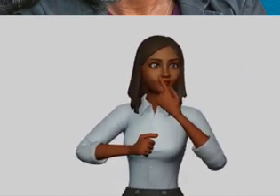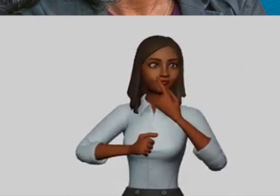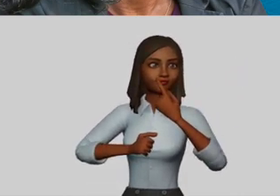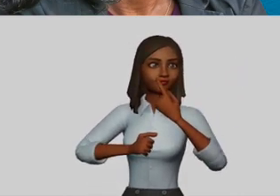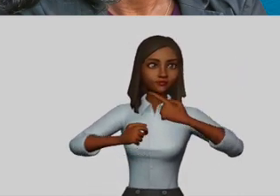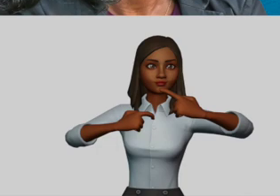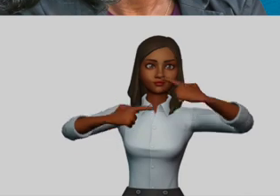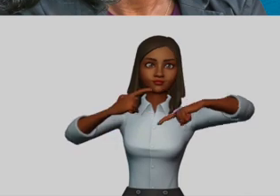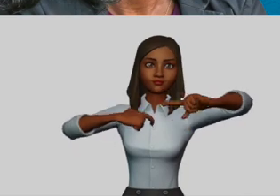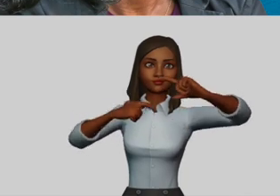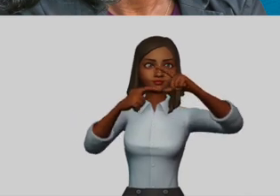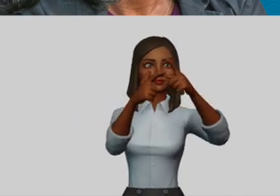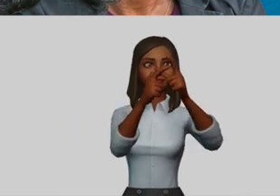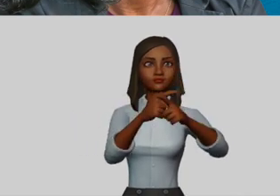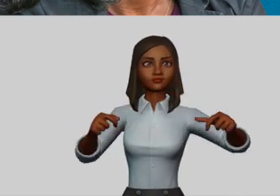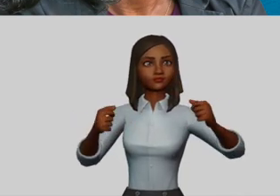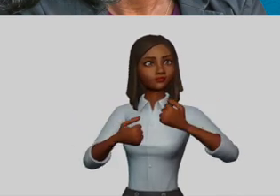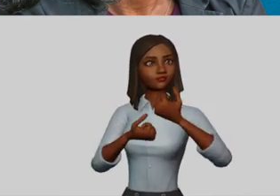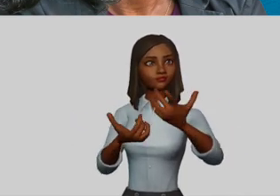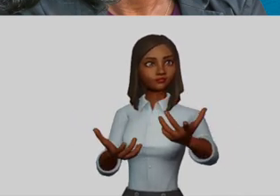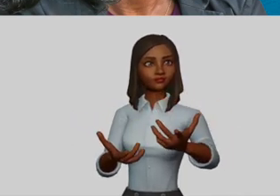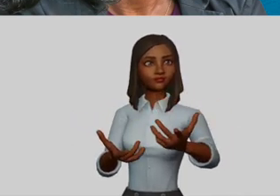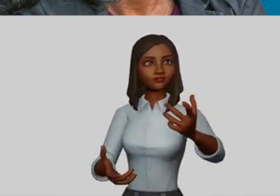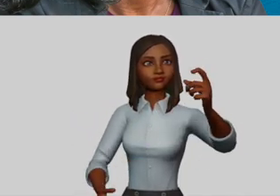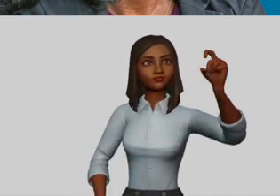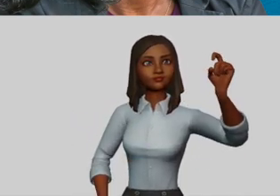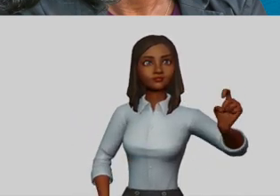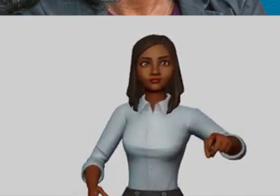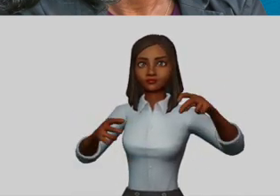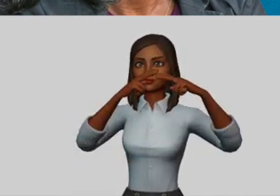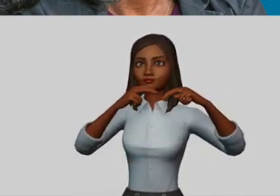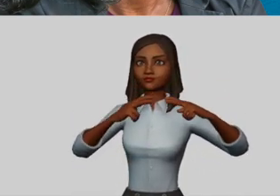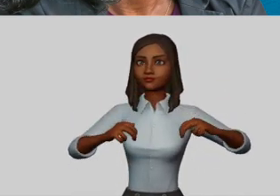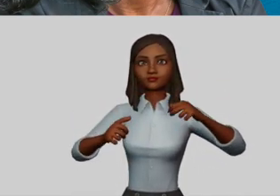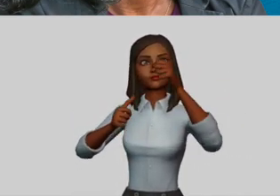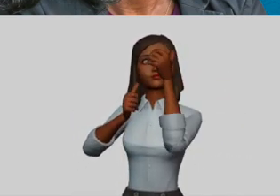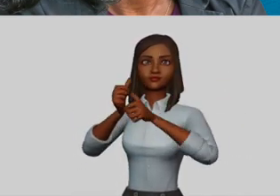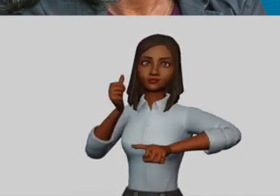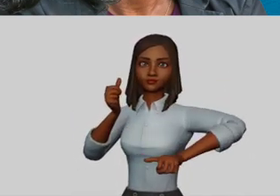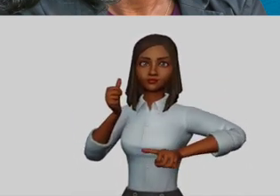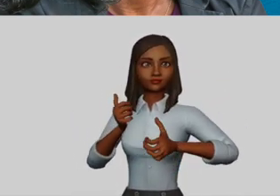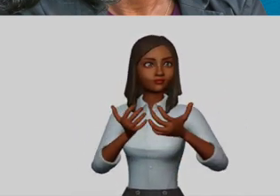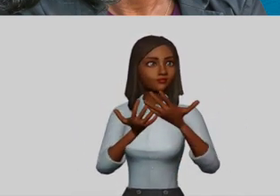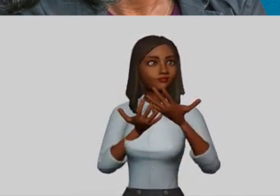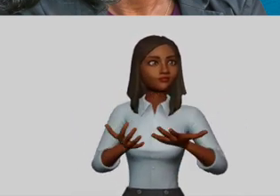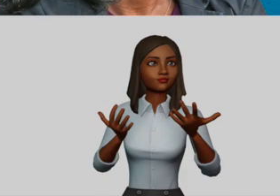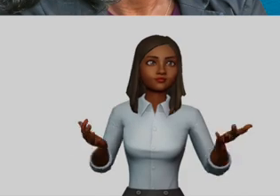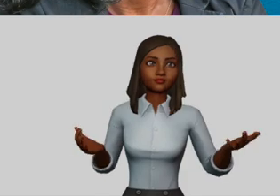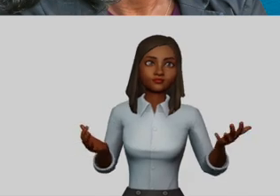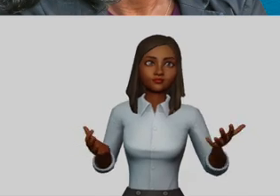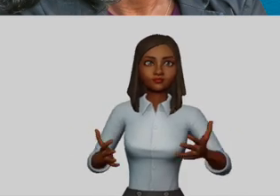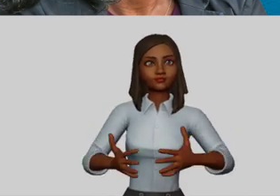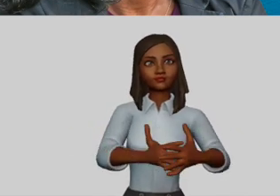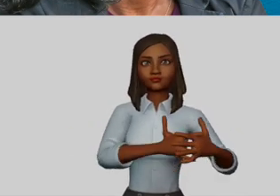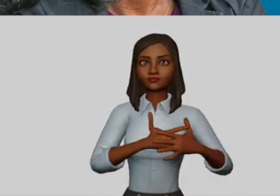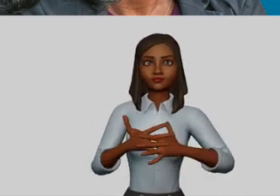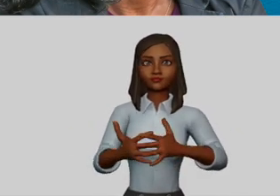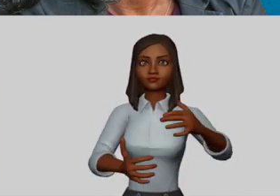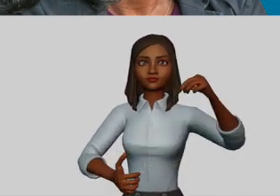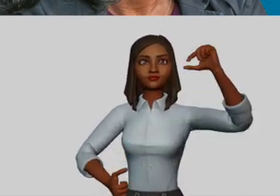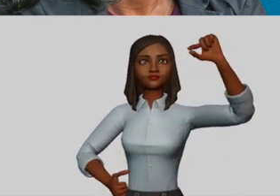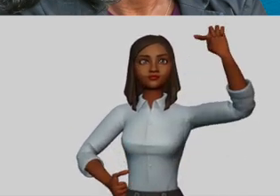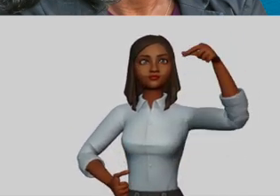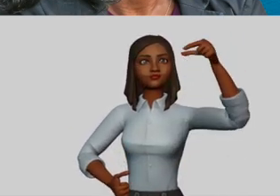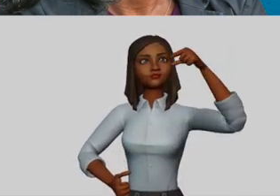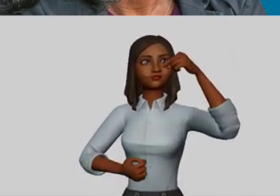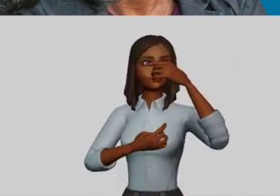sea, los mismos atletas que lo traen al estudio y le conectan eso Ajá. mismo en 250 puntos del cuerpo y le dicen, Big Papi, a tu swing.